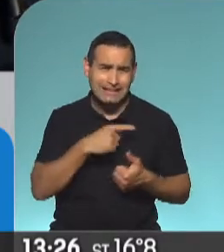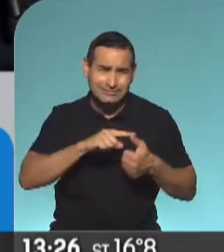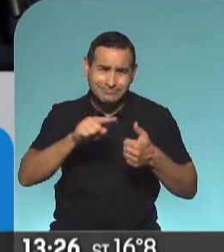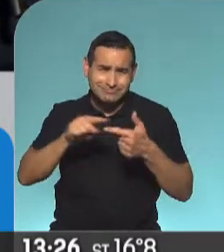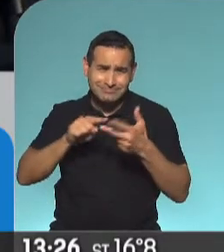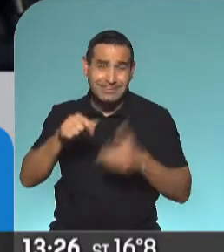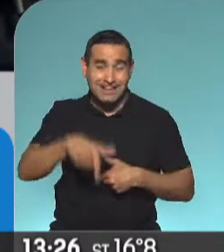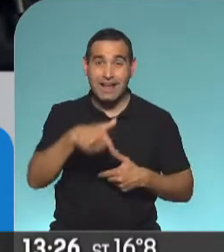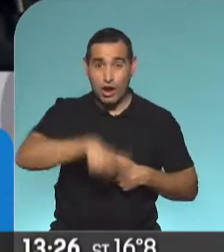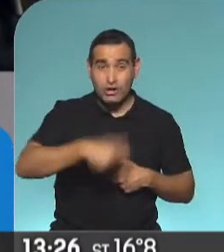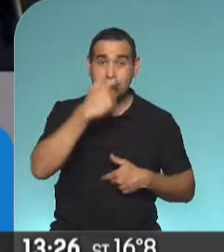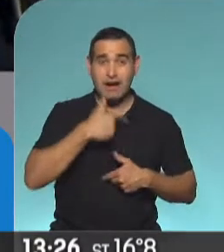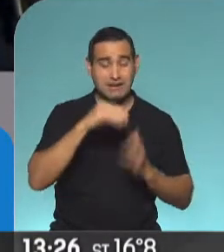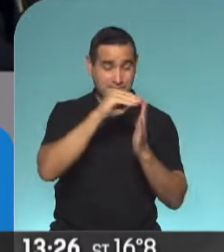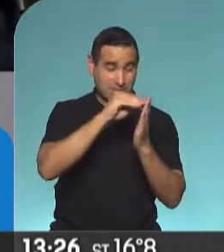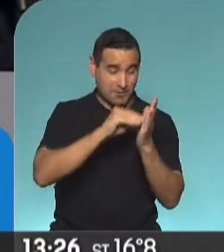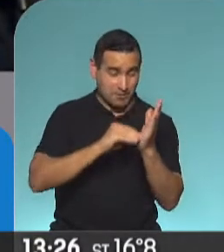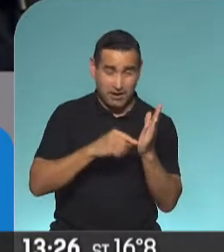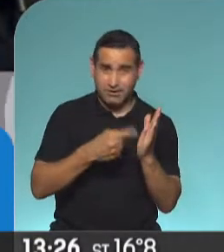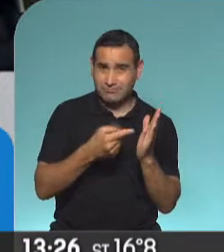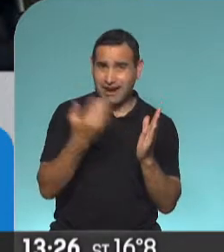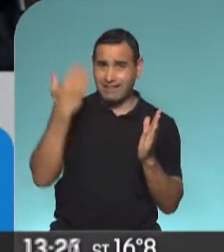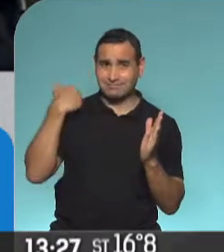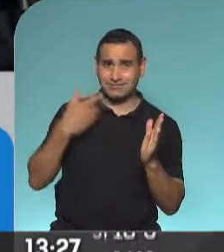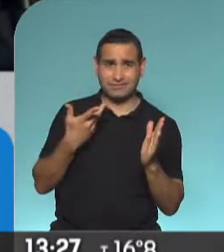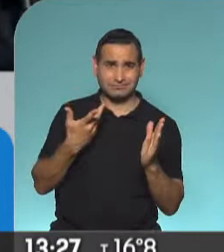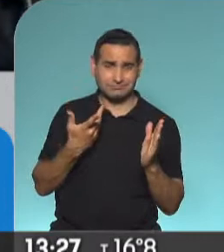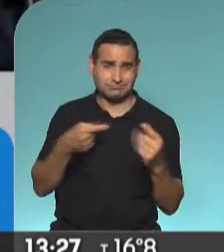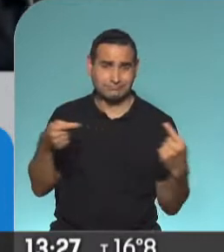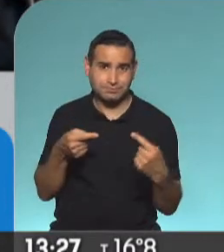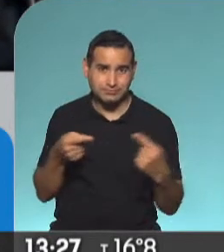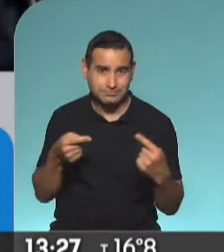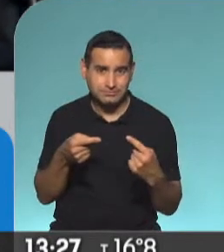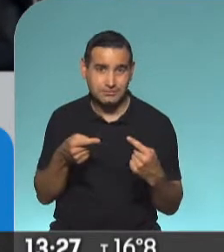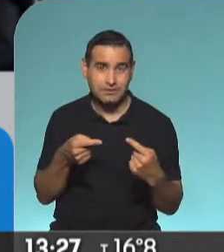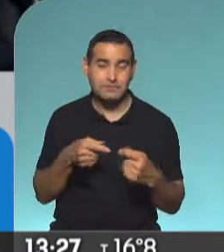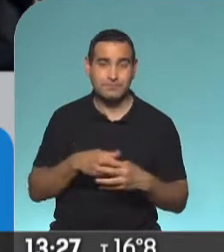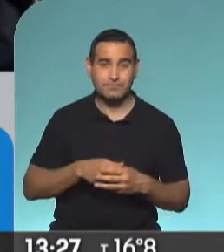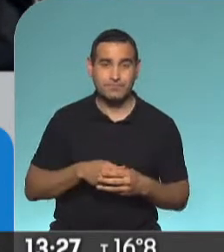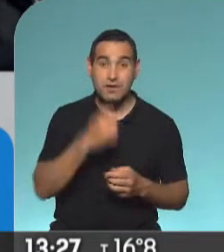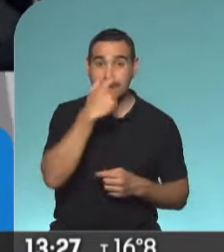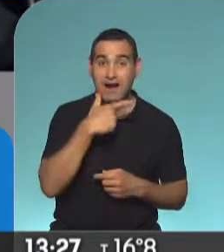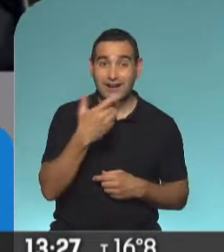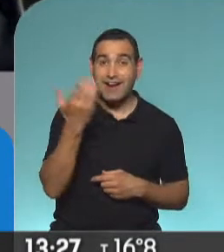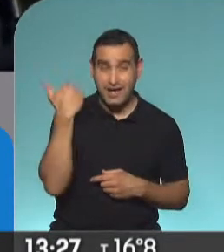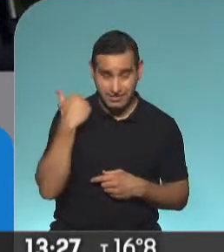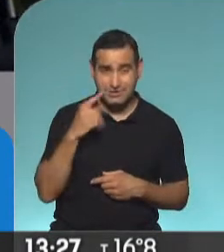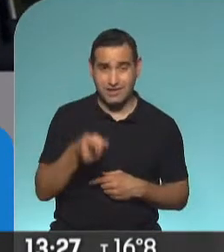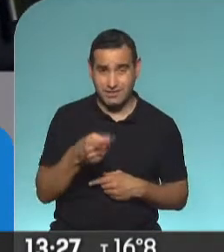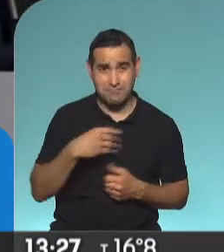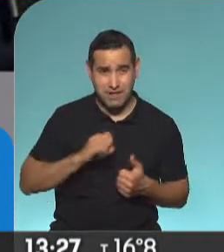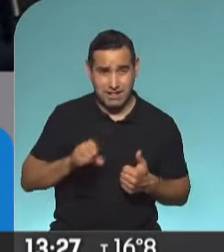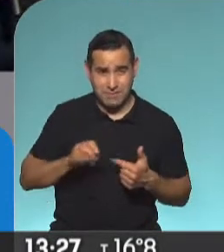que expresa claramente en esa nota fueron acciones que él llevó